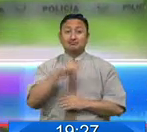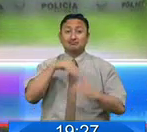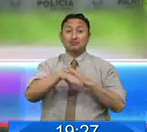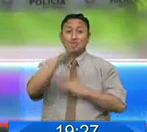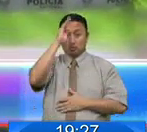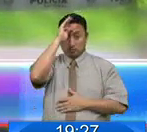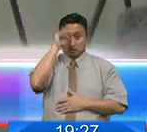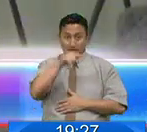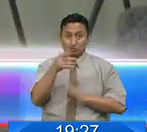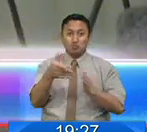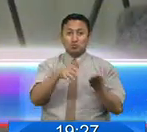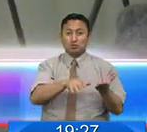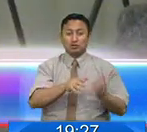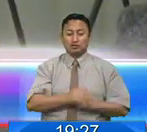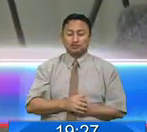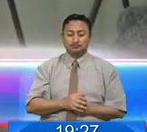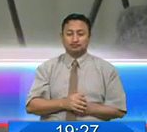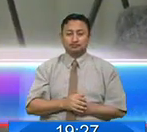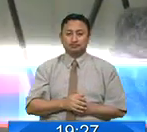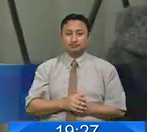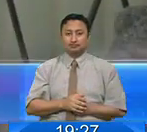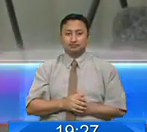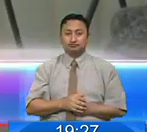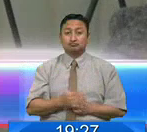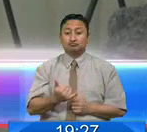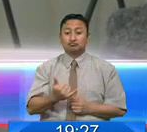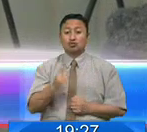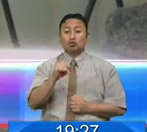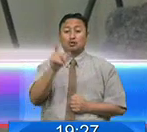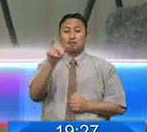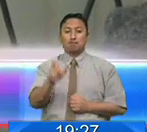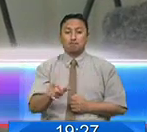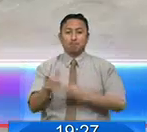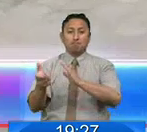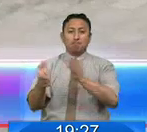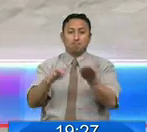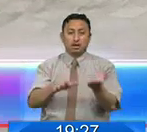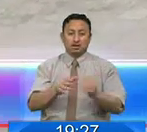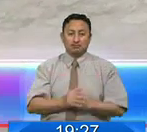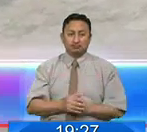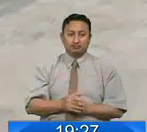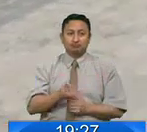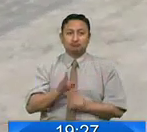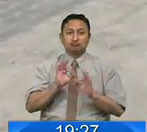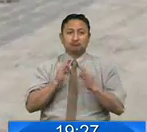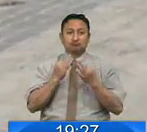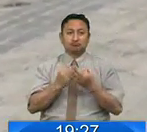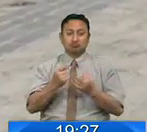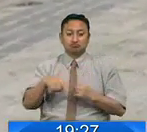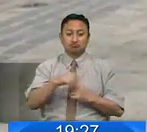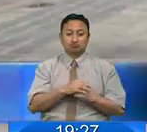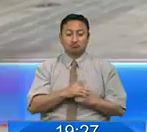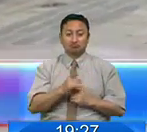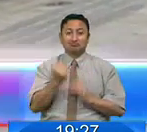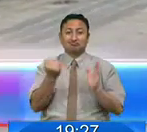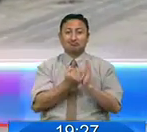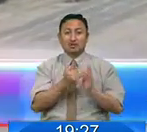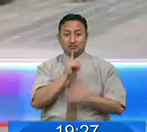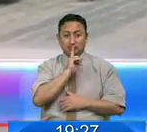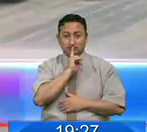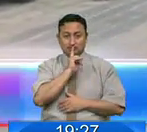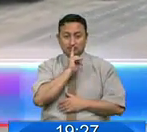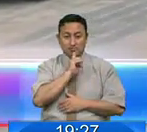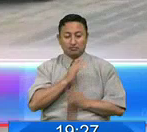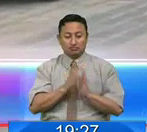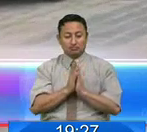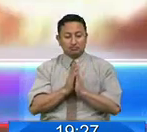de guamote el resultado de este accidente de tránsito una persona que ha fallecido sus familiares quienes guardaban su identidad piden